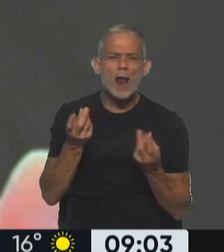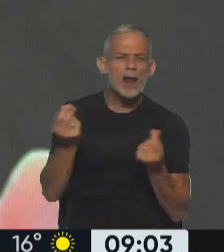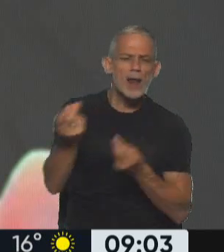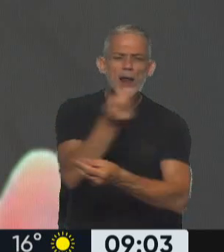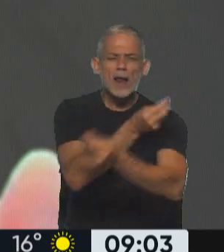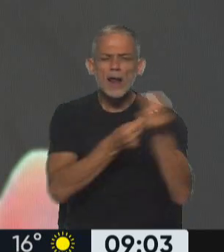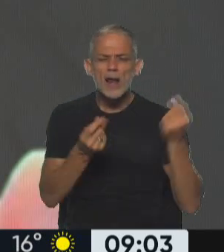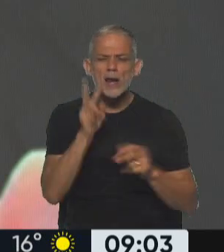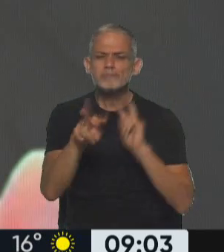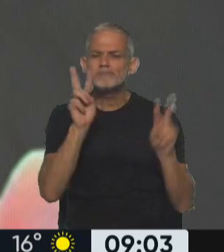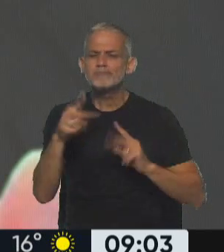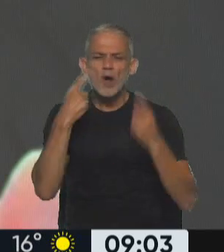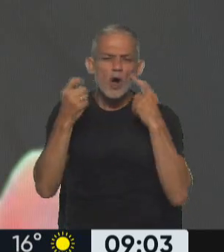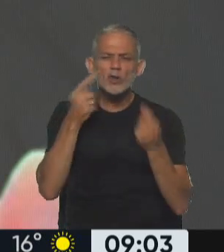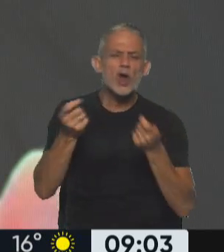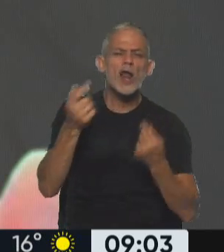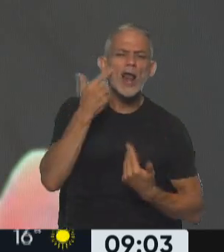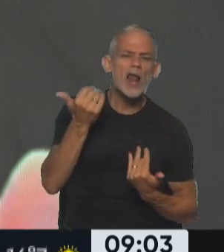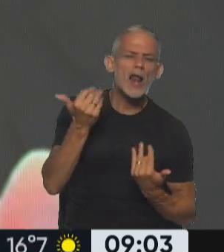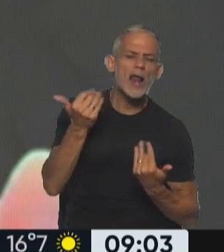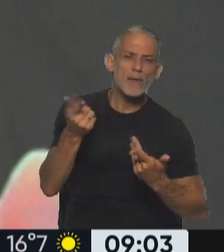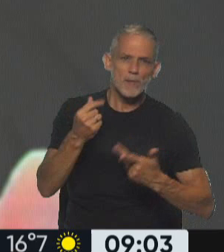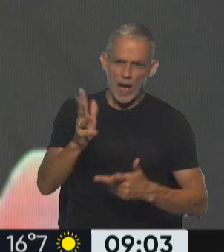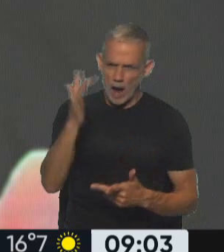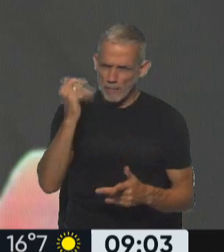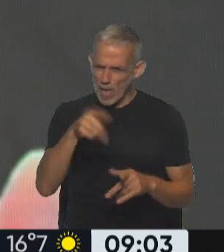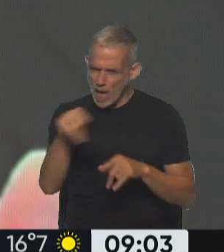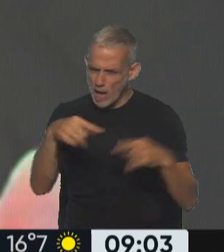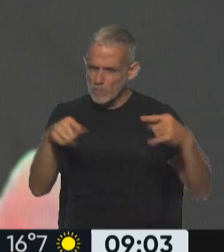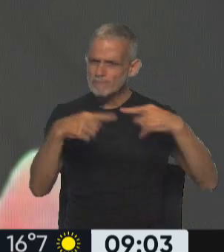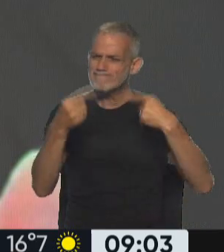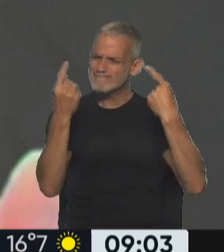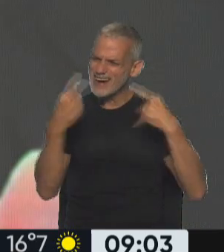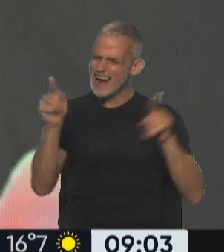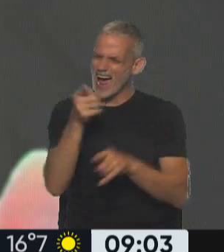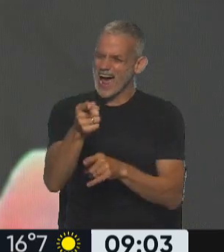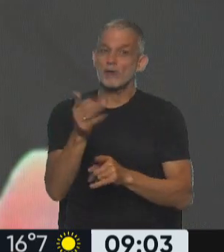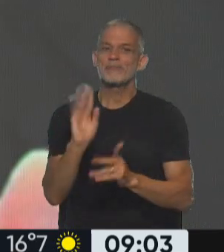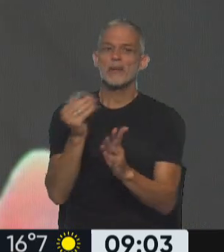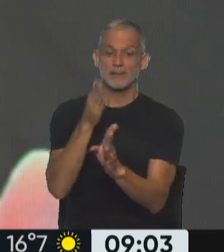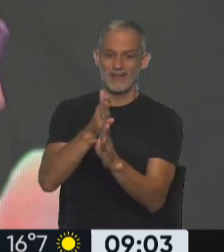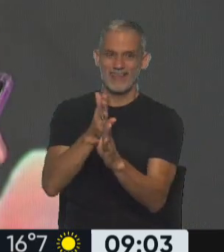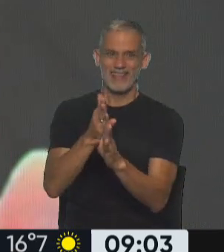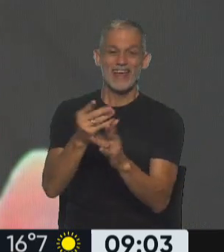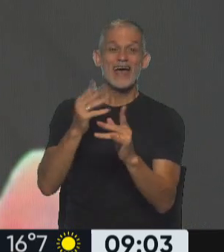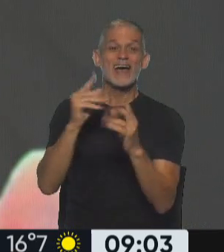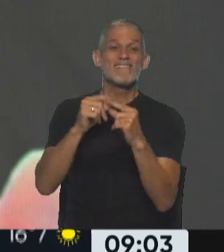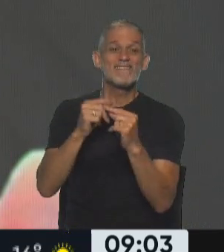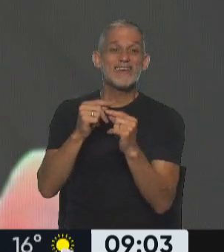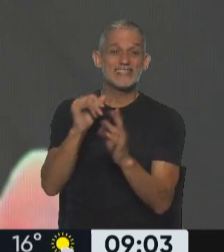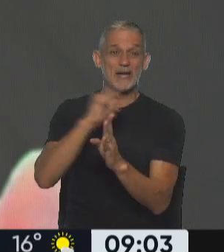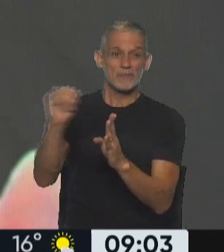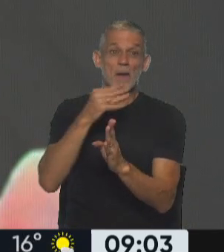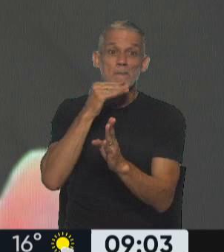mercado financiero, lo controla y advierte cuando hay movimientos inusuales, es que previo,